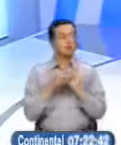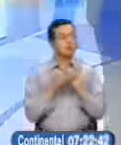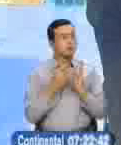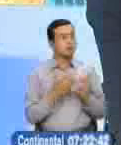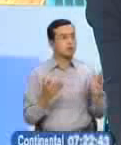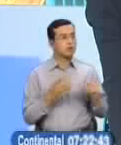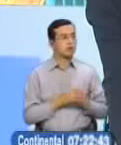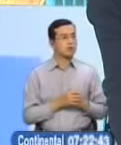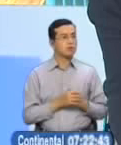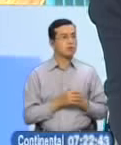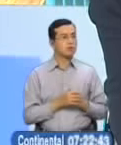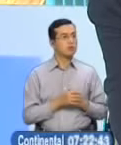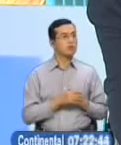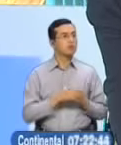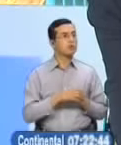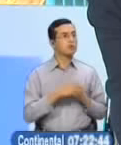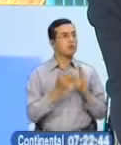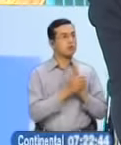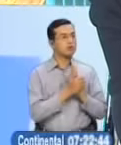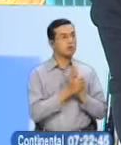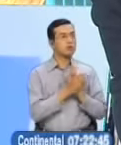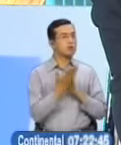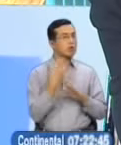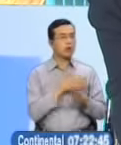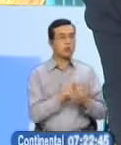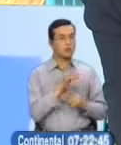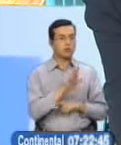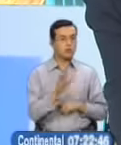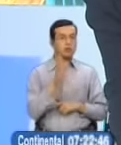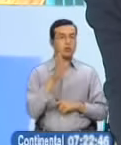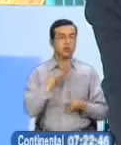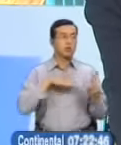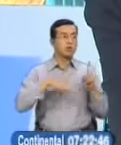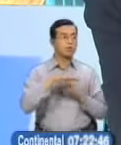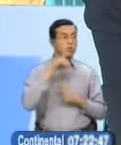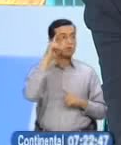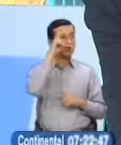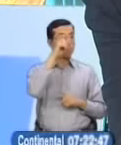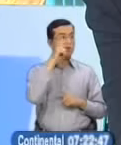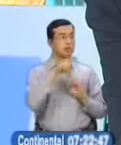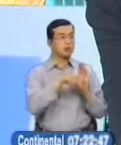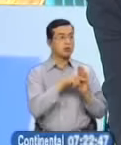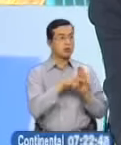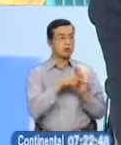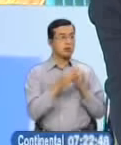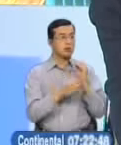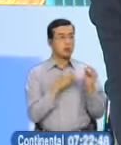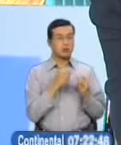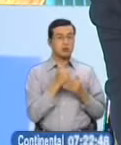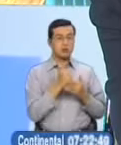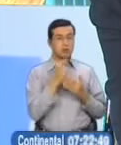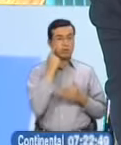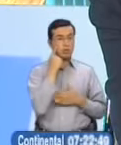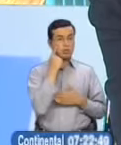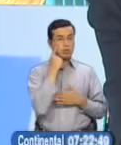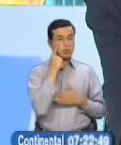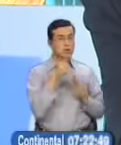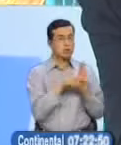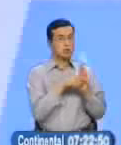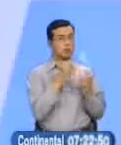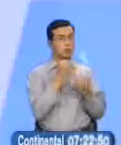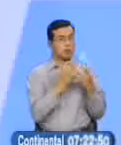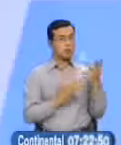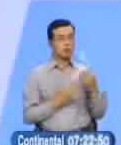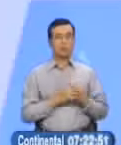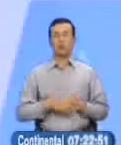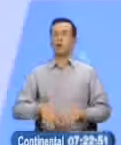que aquí ha habido una capacidad de reacción frente a una coyuntura de impacto negativo. ¿Podemos cuantificar ese impacto negativo?